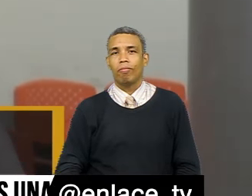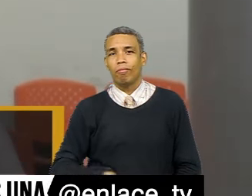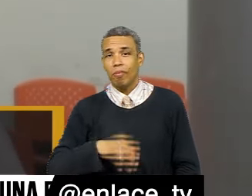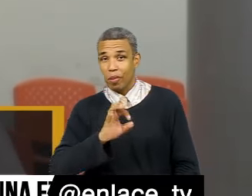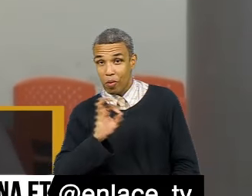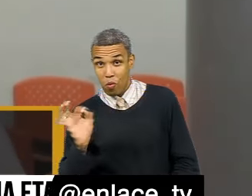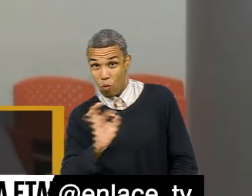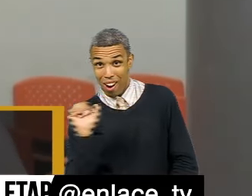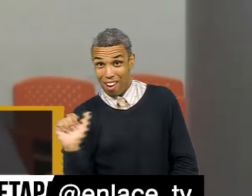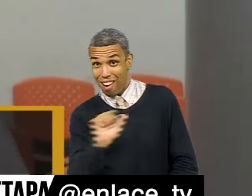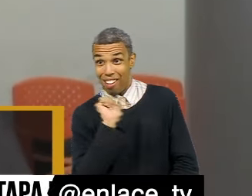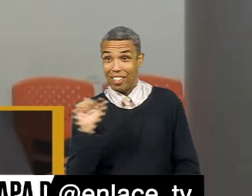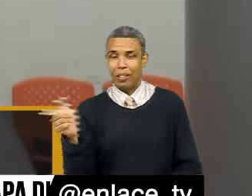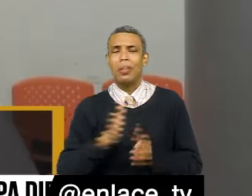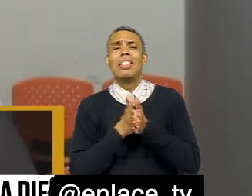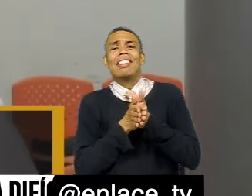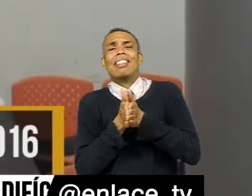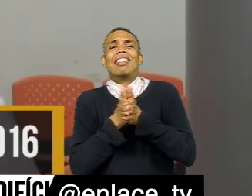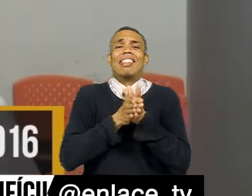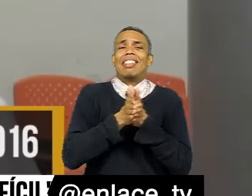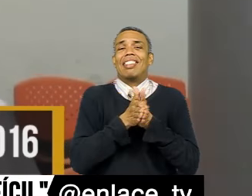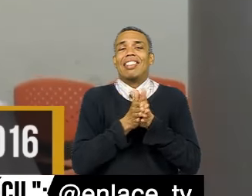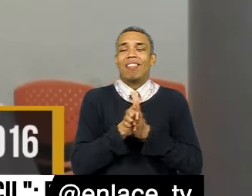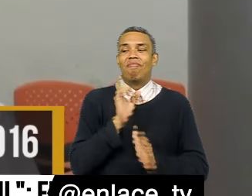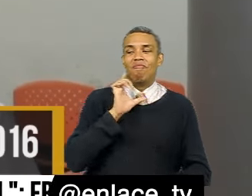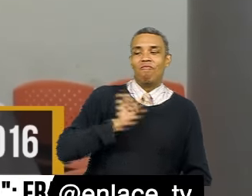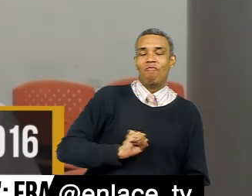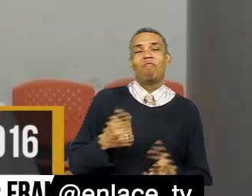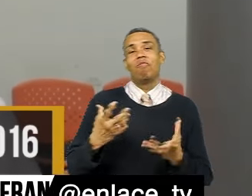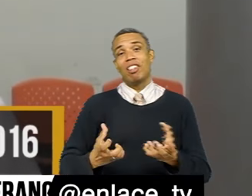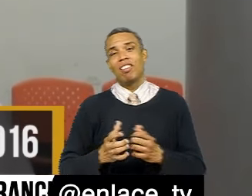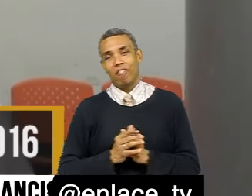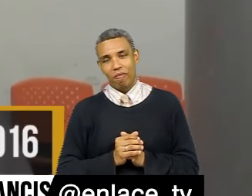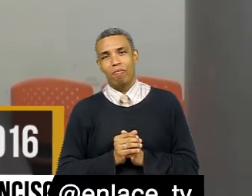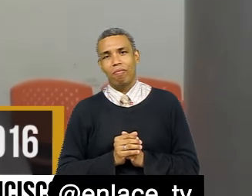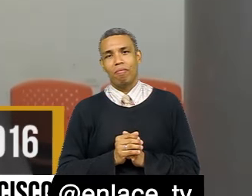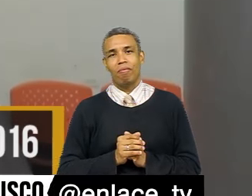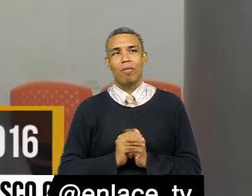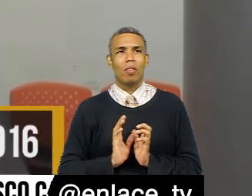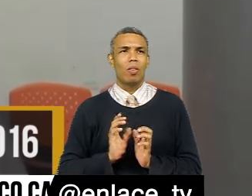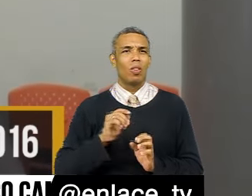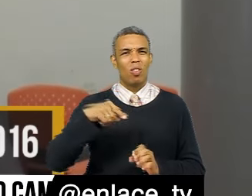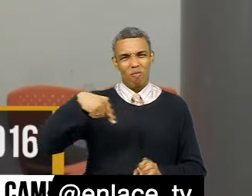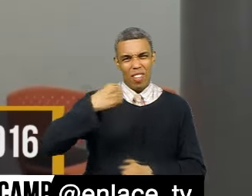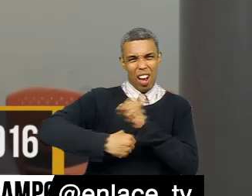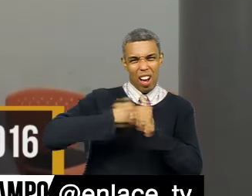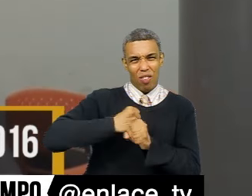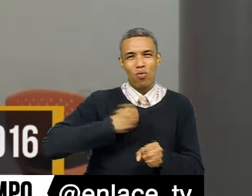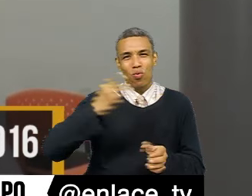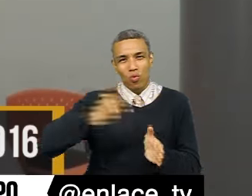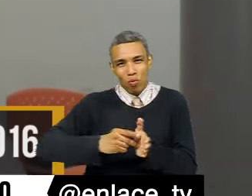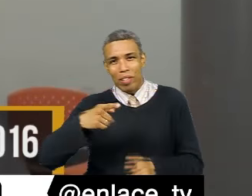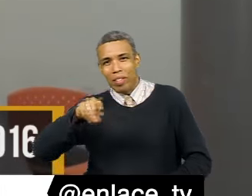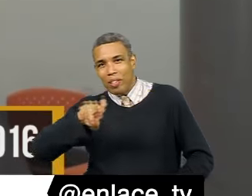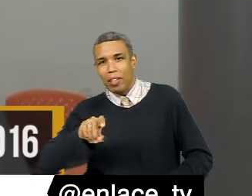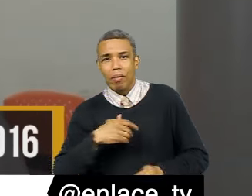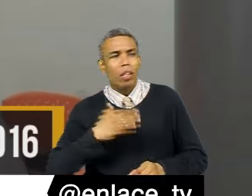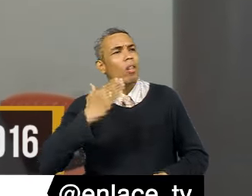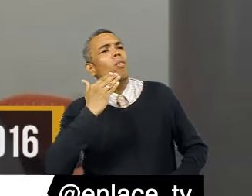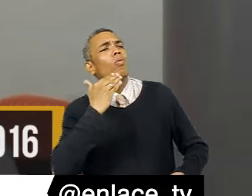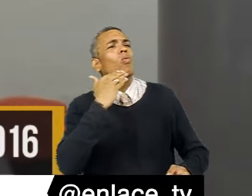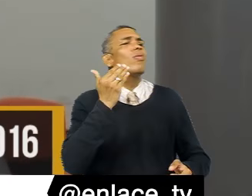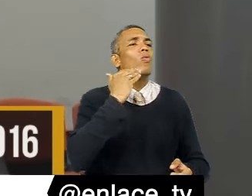están con ansias de poder participar. Ellos han venido desde todo este año averiguando y preguntando y